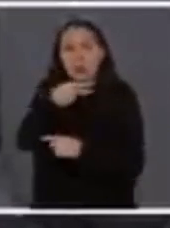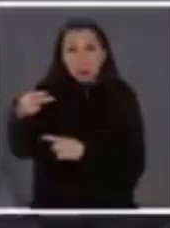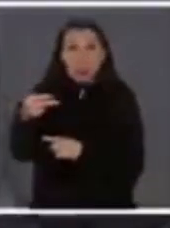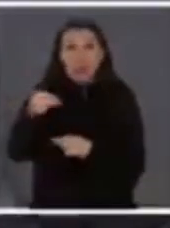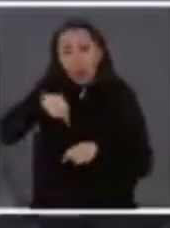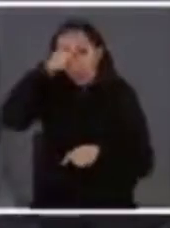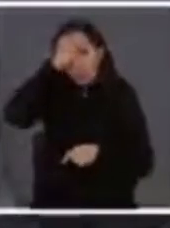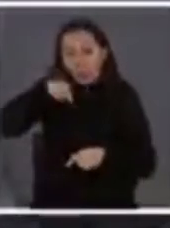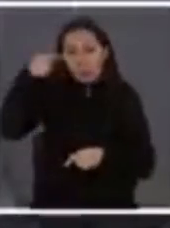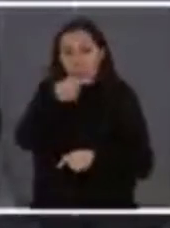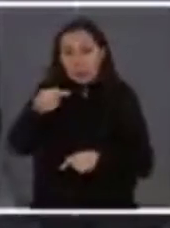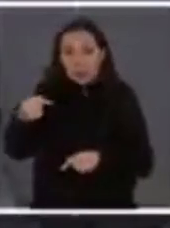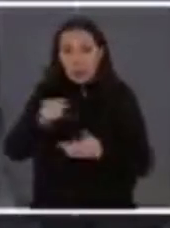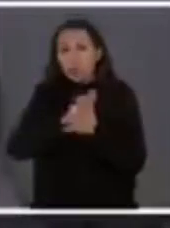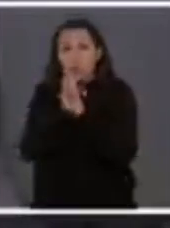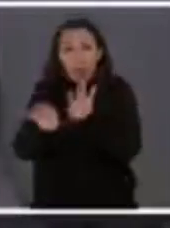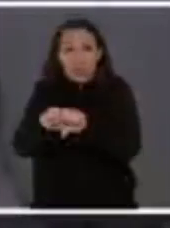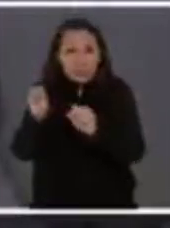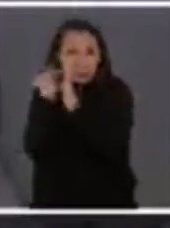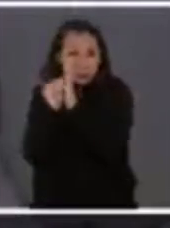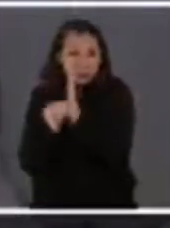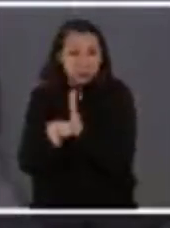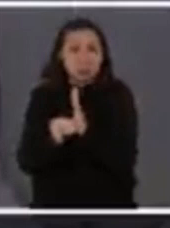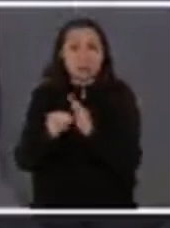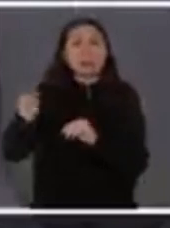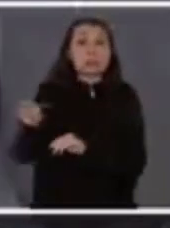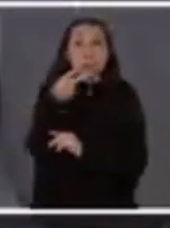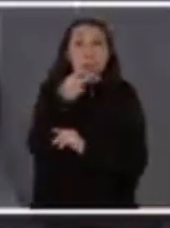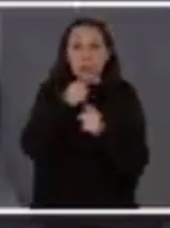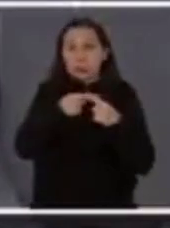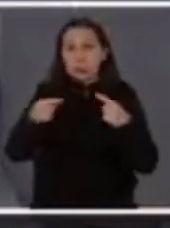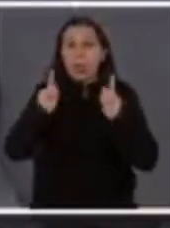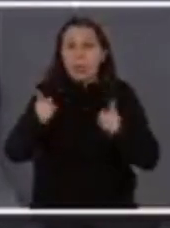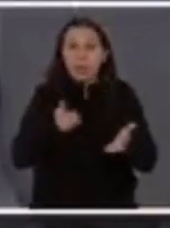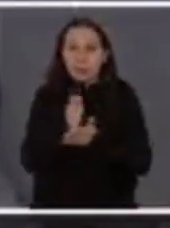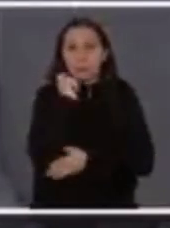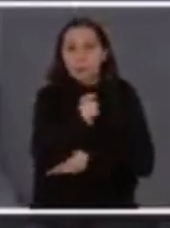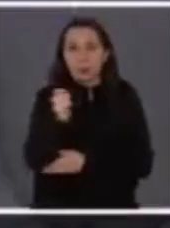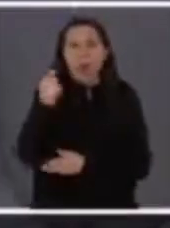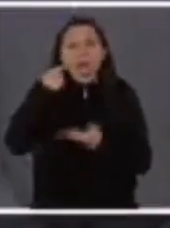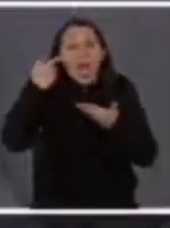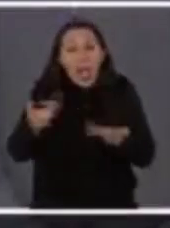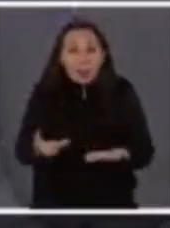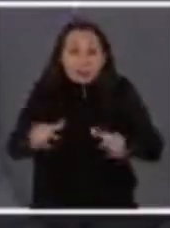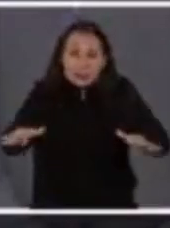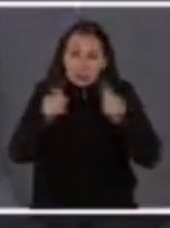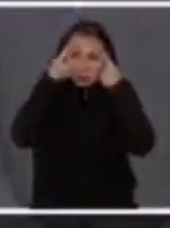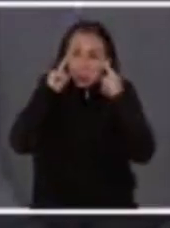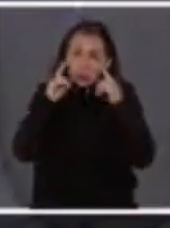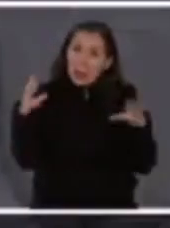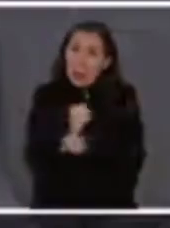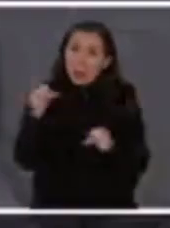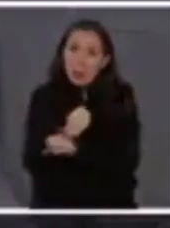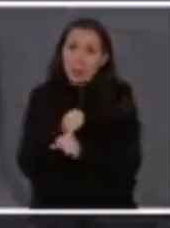sea, estamos a domingo, la próxima semana de hacer todo el catastro, y la subsiguiente ya se debiera estar pagando. Ahora vamos a hacer todos los esfuerzos porque esto sea lo